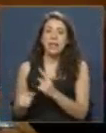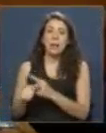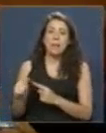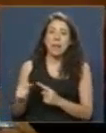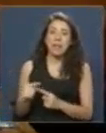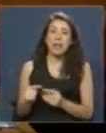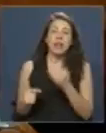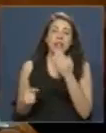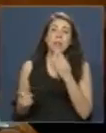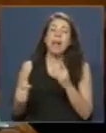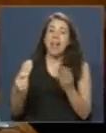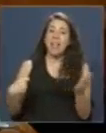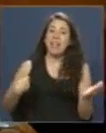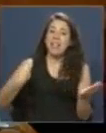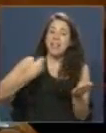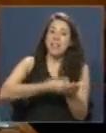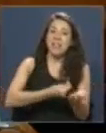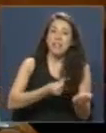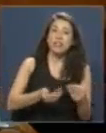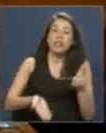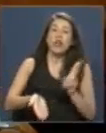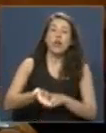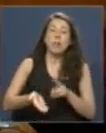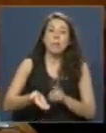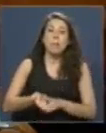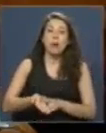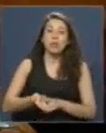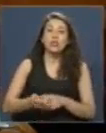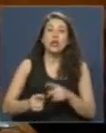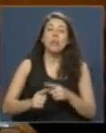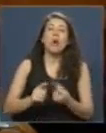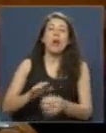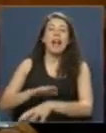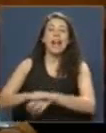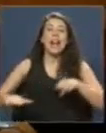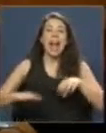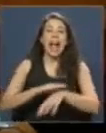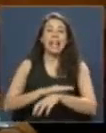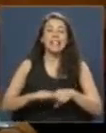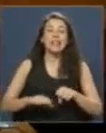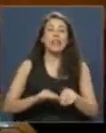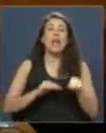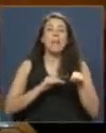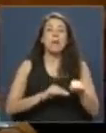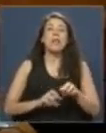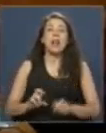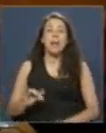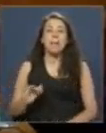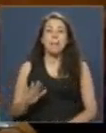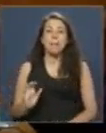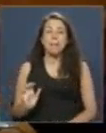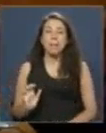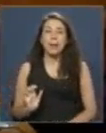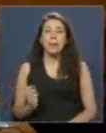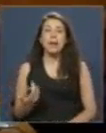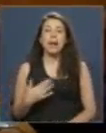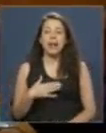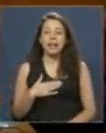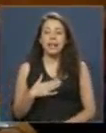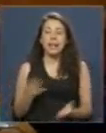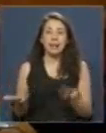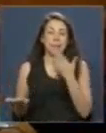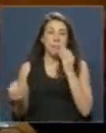y reintegrar teniendo tributación en base a retiros claramente favorables a las pymes que quieren